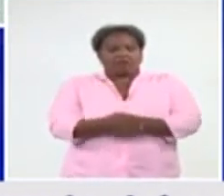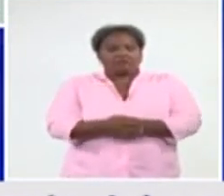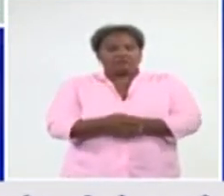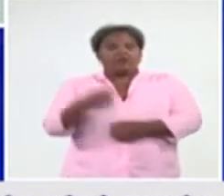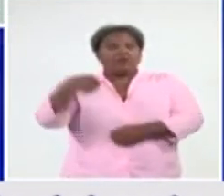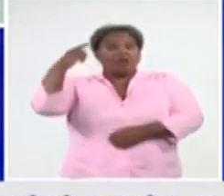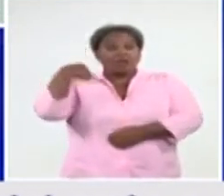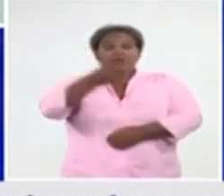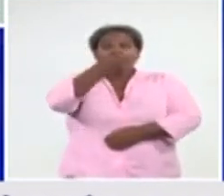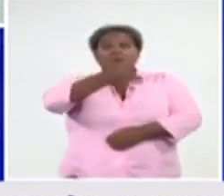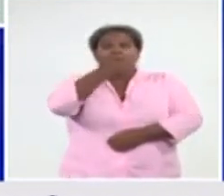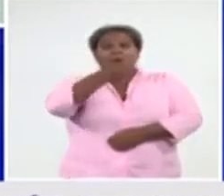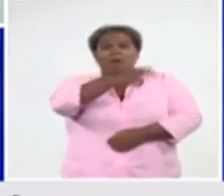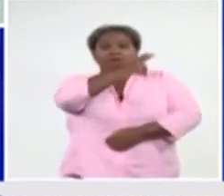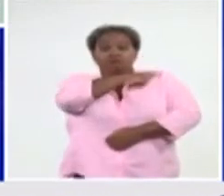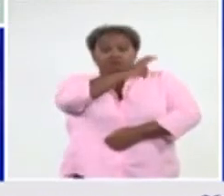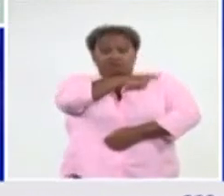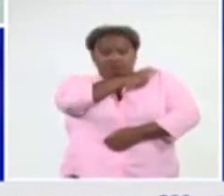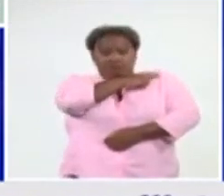director